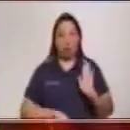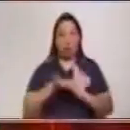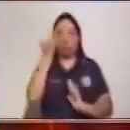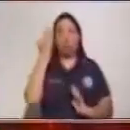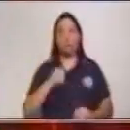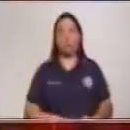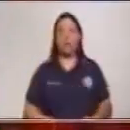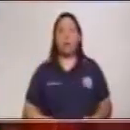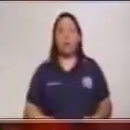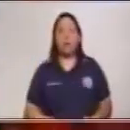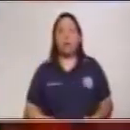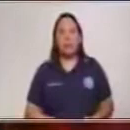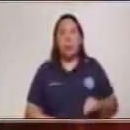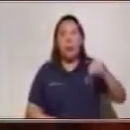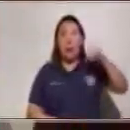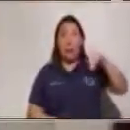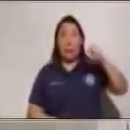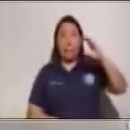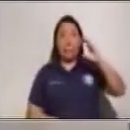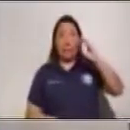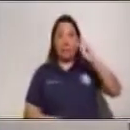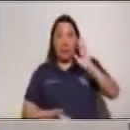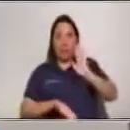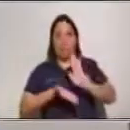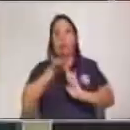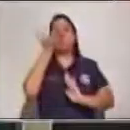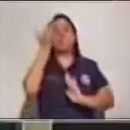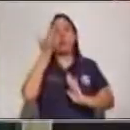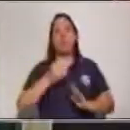de dos números más grandes.